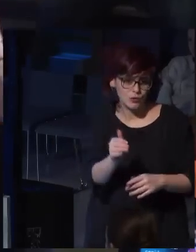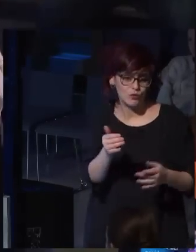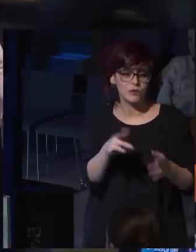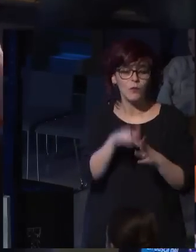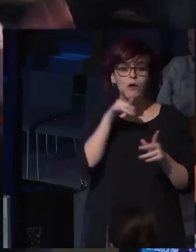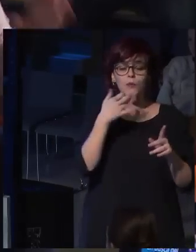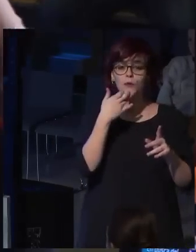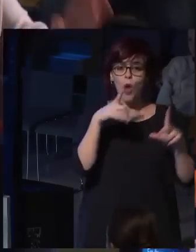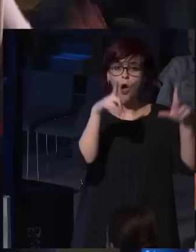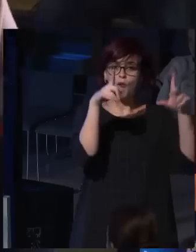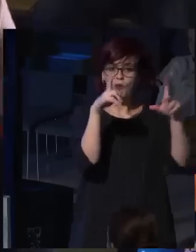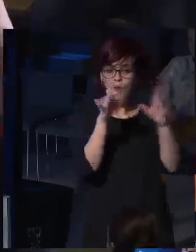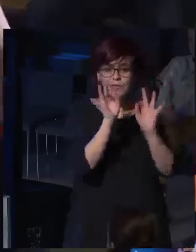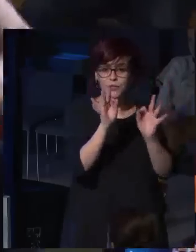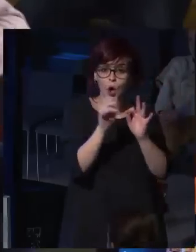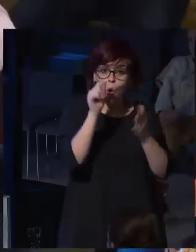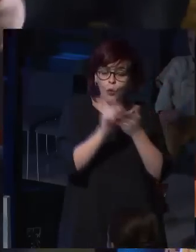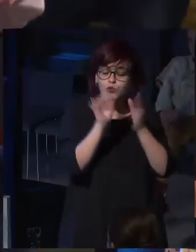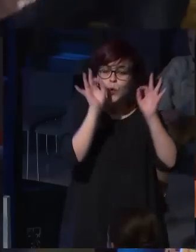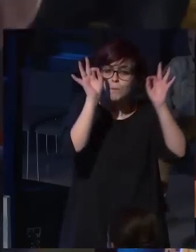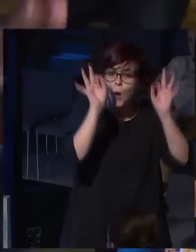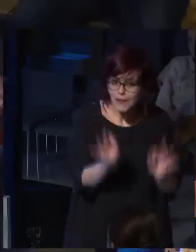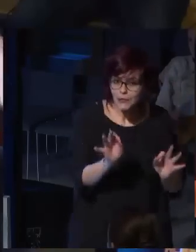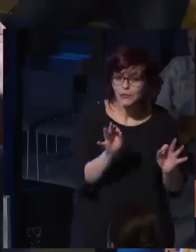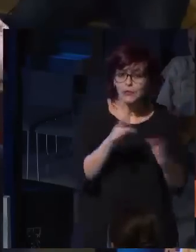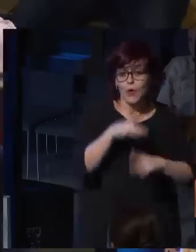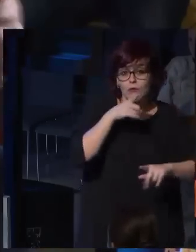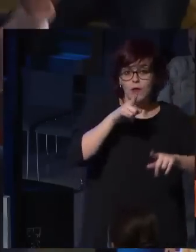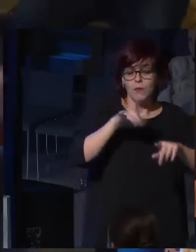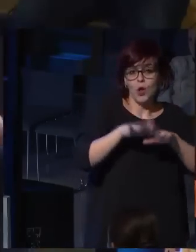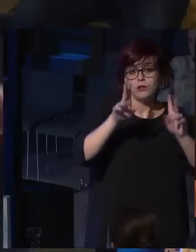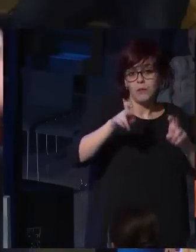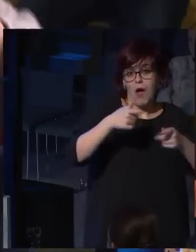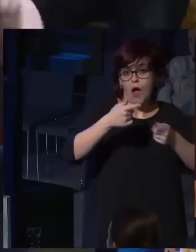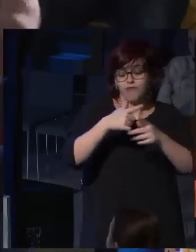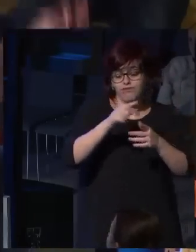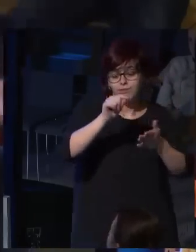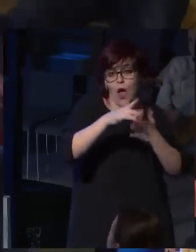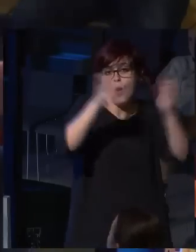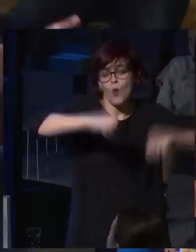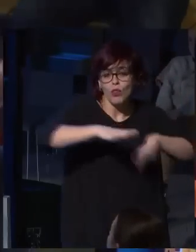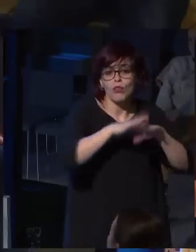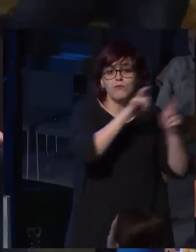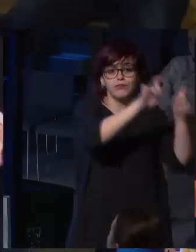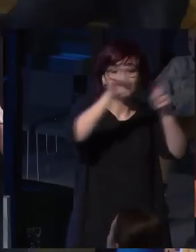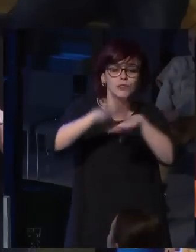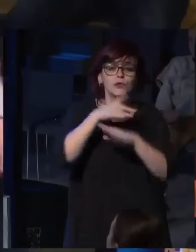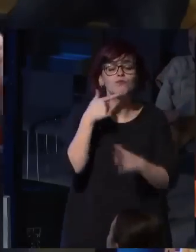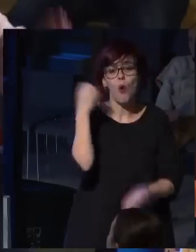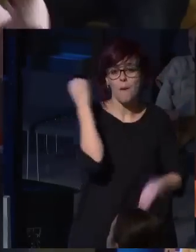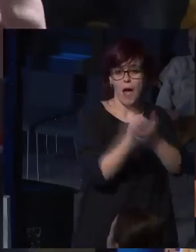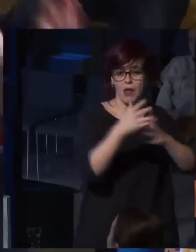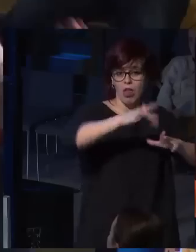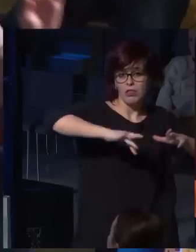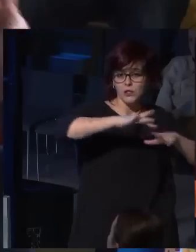de una fotografía. Era como sonábamos en ese momento, pero por cómo es la industria de lo que tienes que esperar para, pues eso, por sellos discográficos y